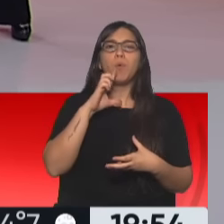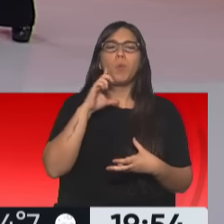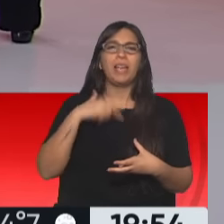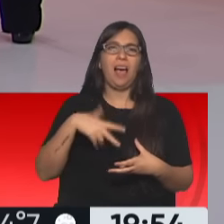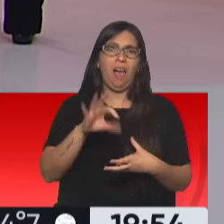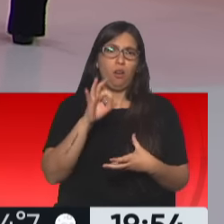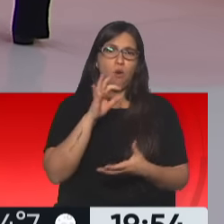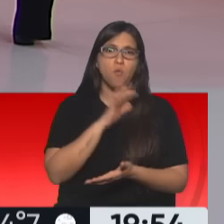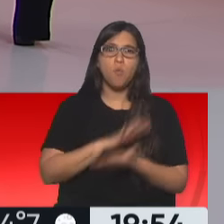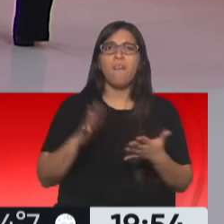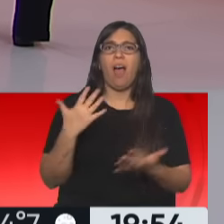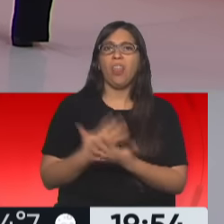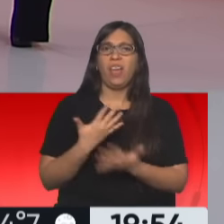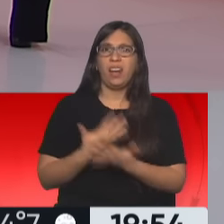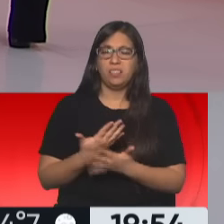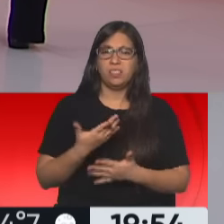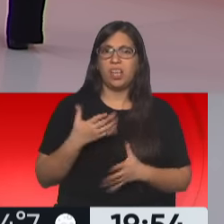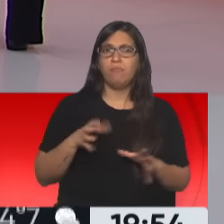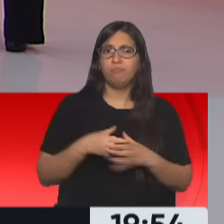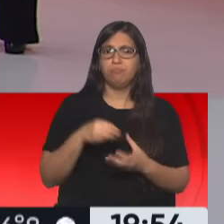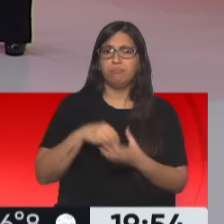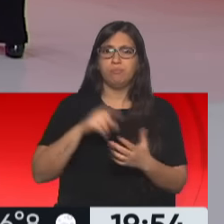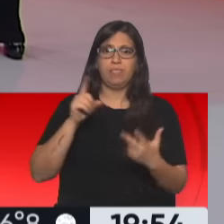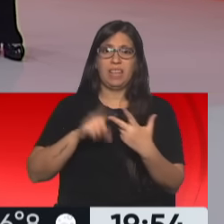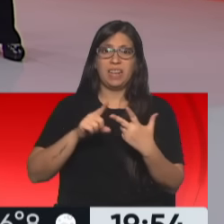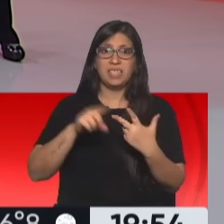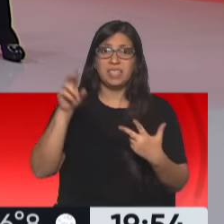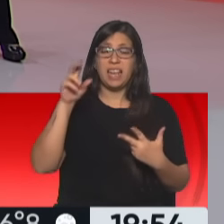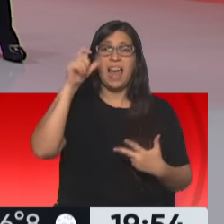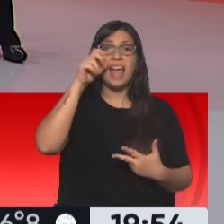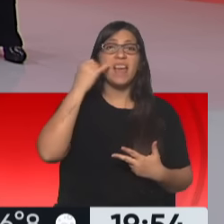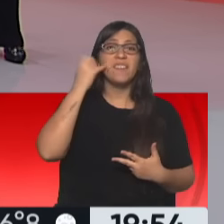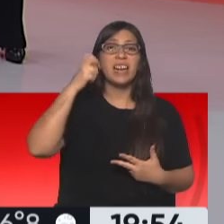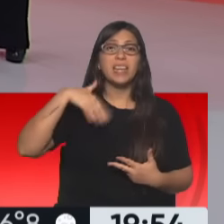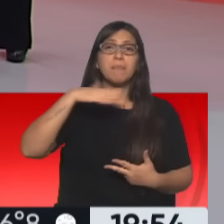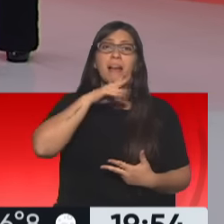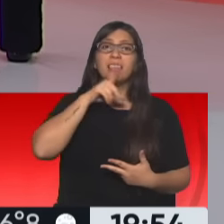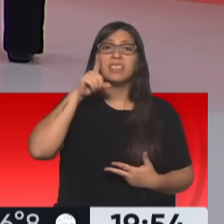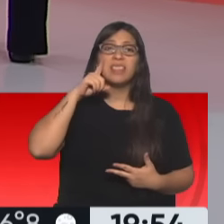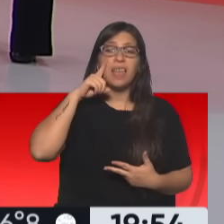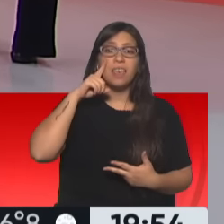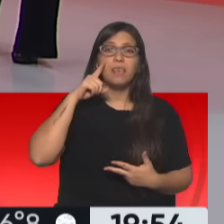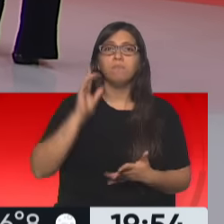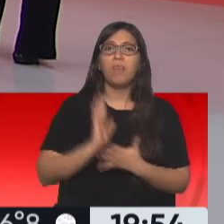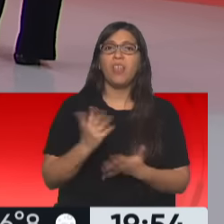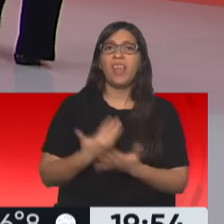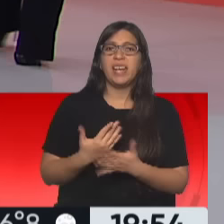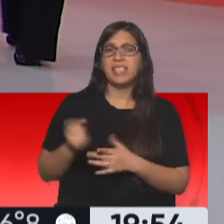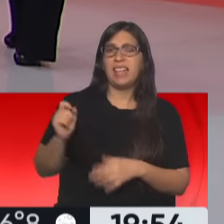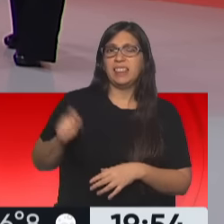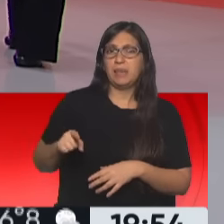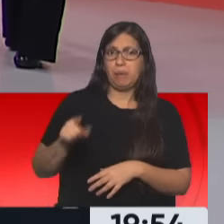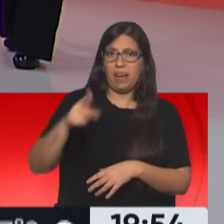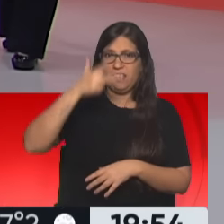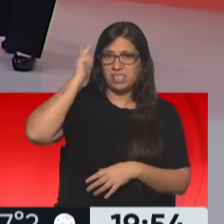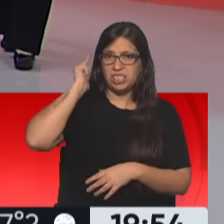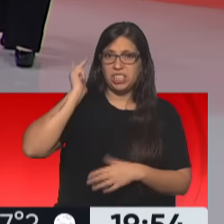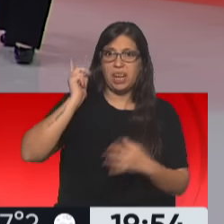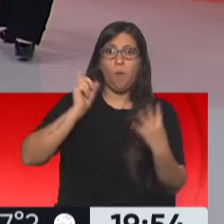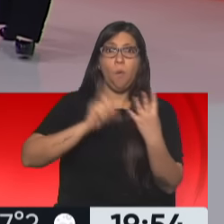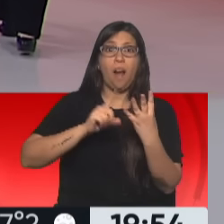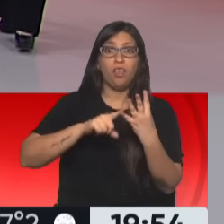nuevas derechas. Y tenemos en tercer lugar a Evelyn Matei, que representa lo que podríamos decir la derecha tradicional chilena. Y en un cuarto